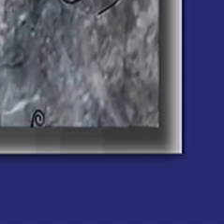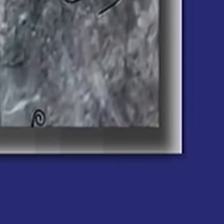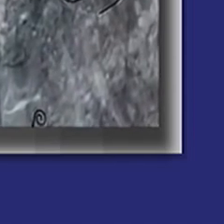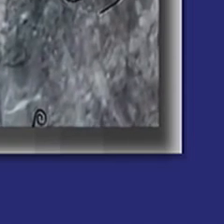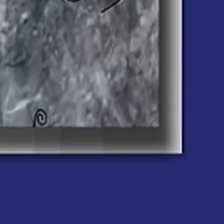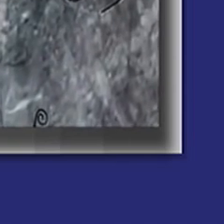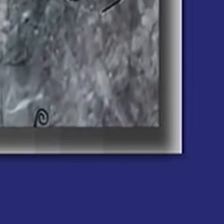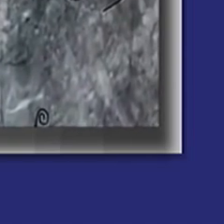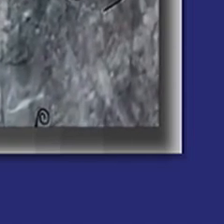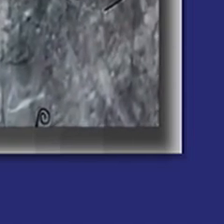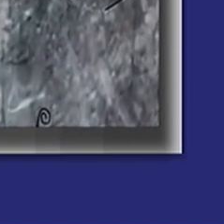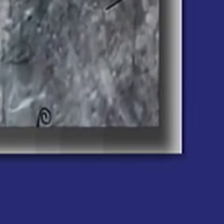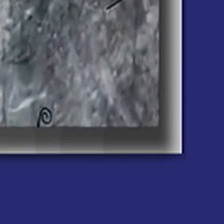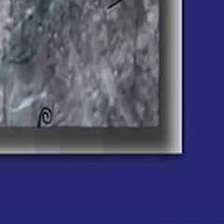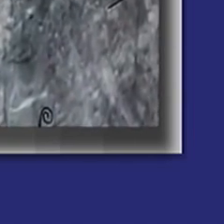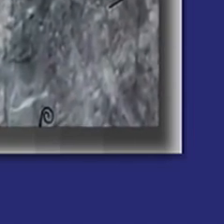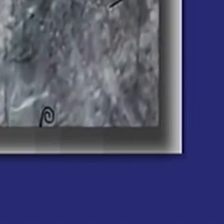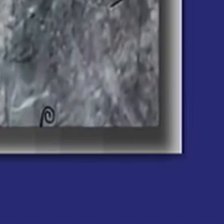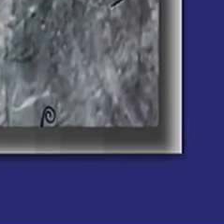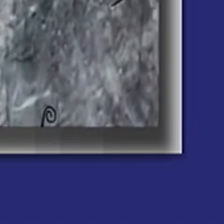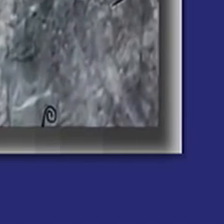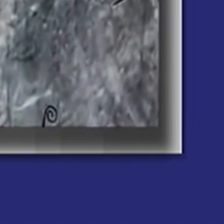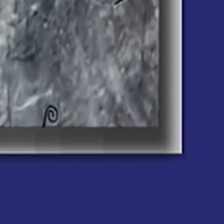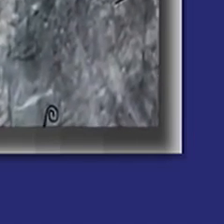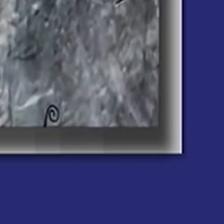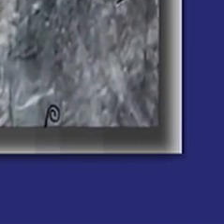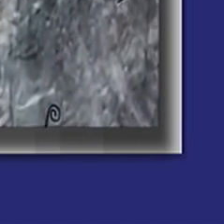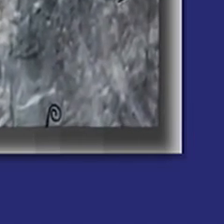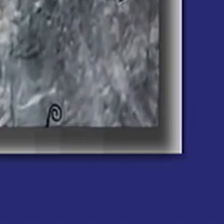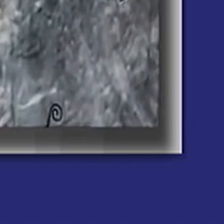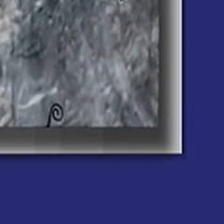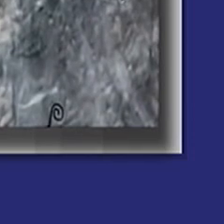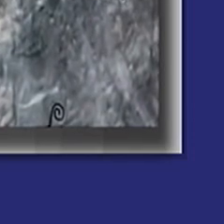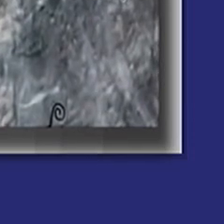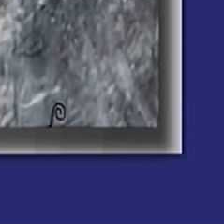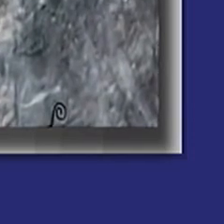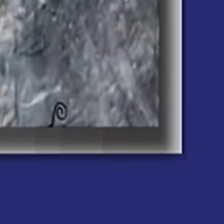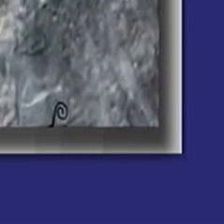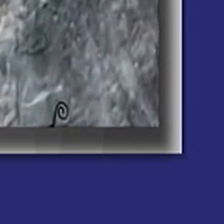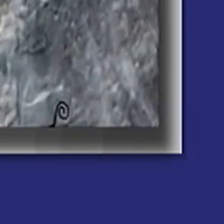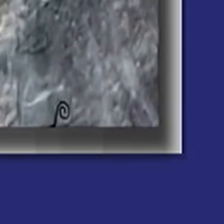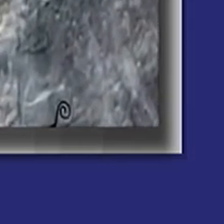el Dr. Philip Riris, uno de los autores del estudio.